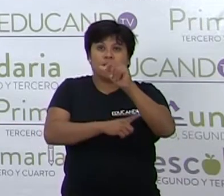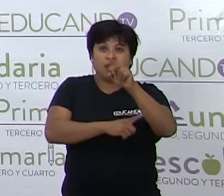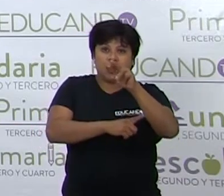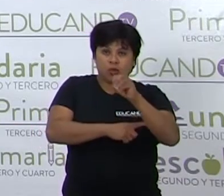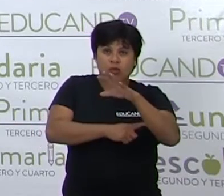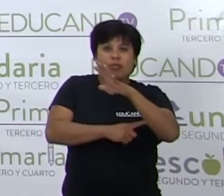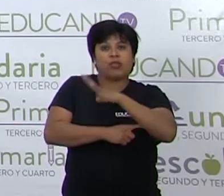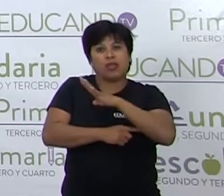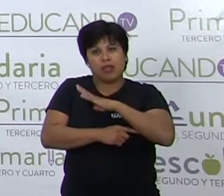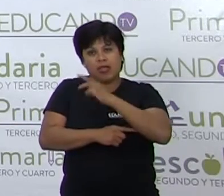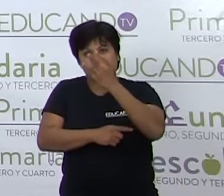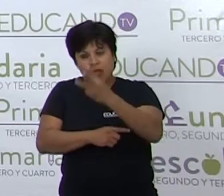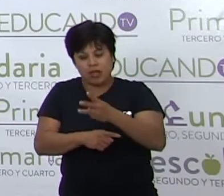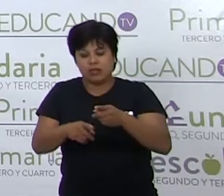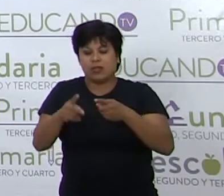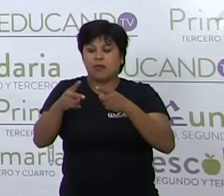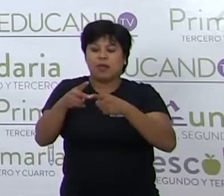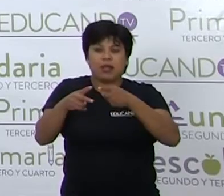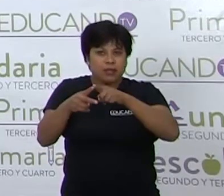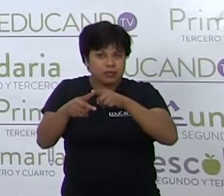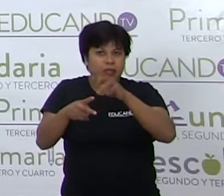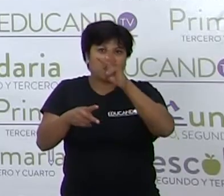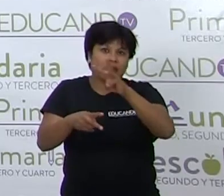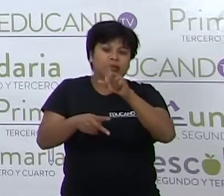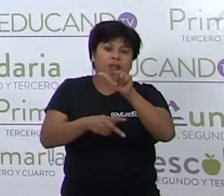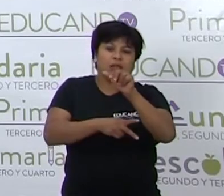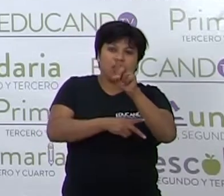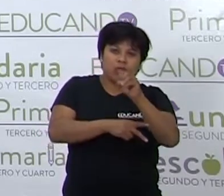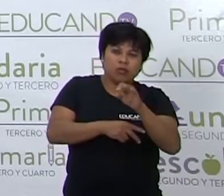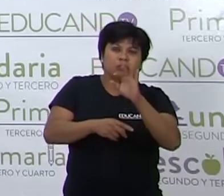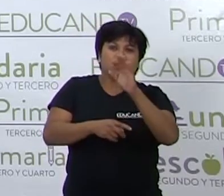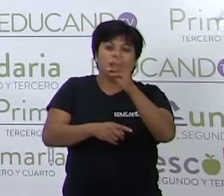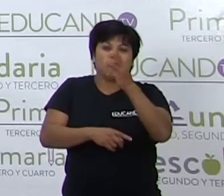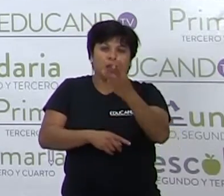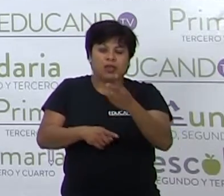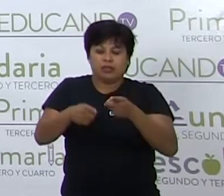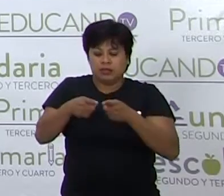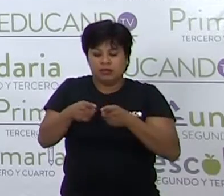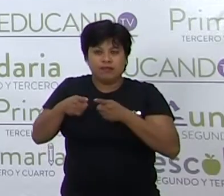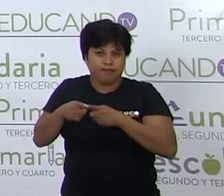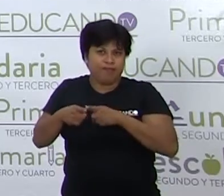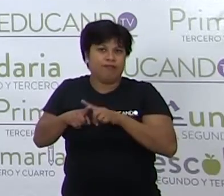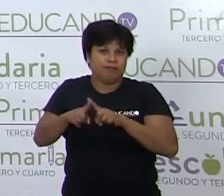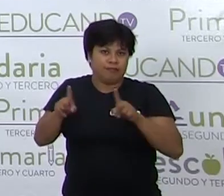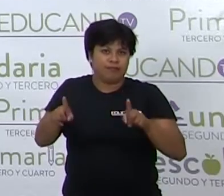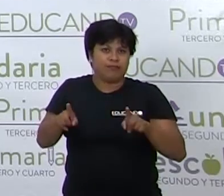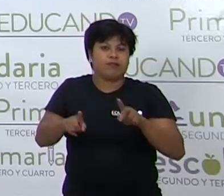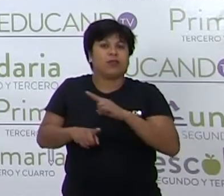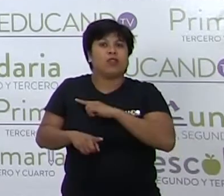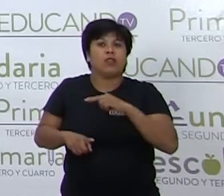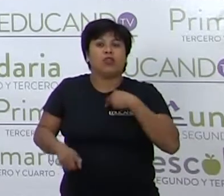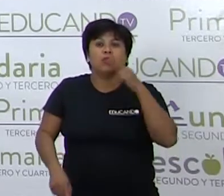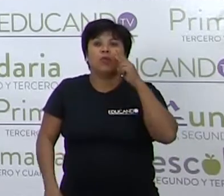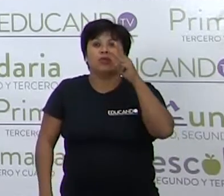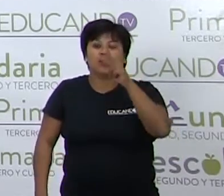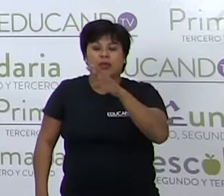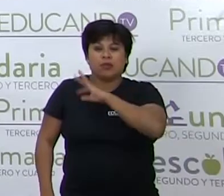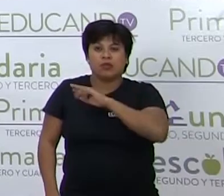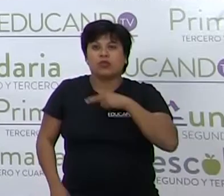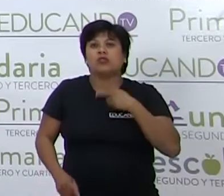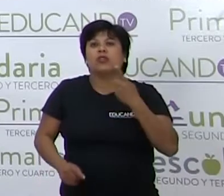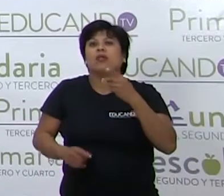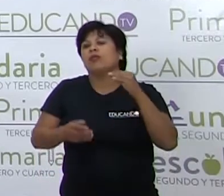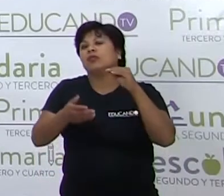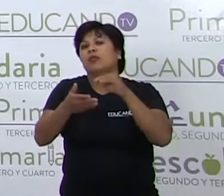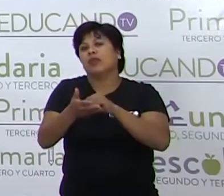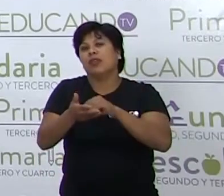que tienen tres vértices tres lados tres ángulos por lo tanto también tiene tres alturas vamos vamos a ponerle acá